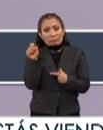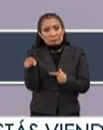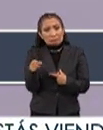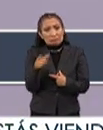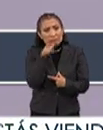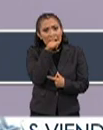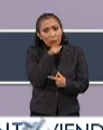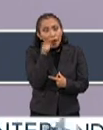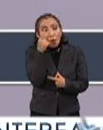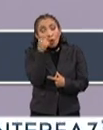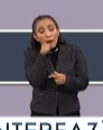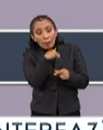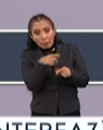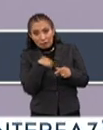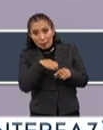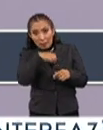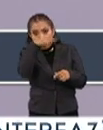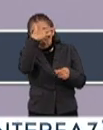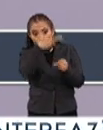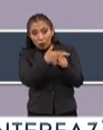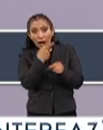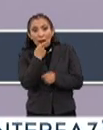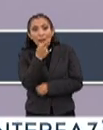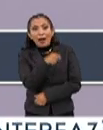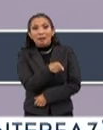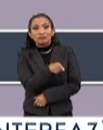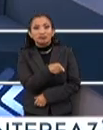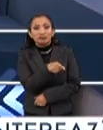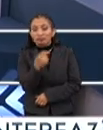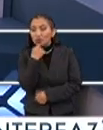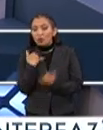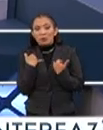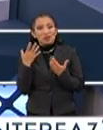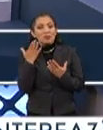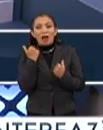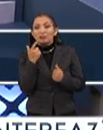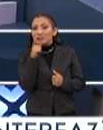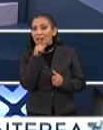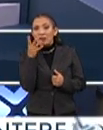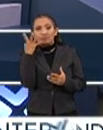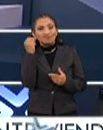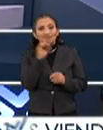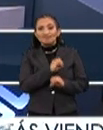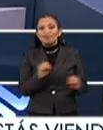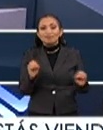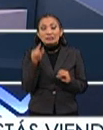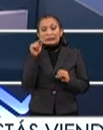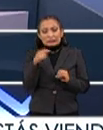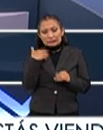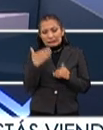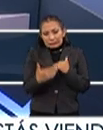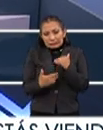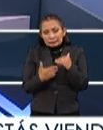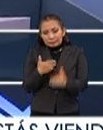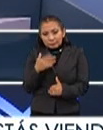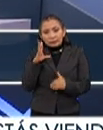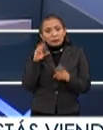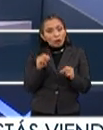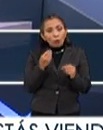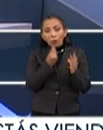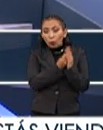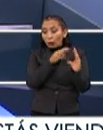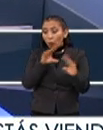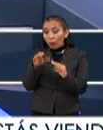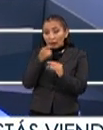muy curioso, solamente las personas mayores lo hablan. Por esto, este proceso que se ha estado desarrollando de no